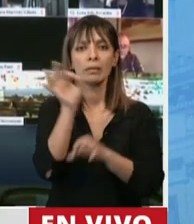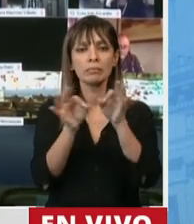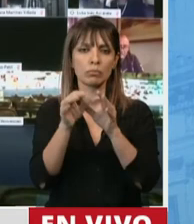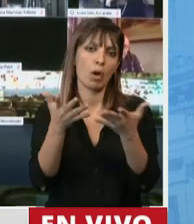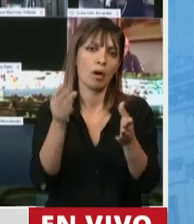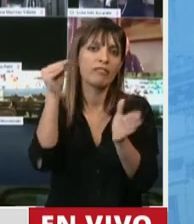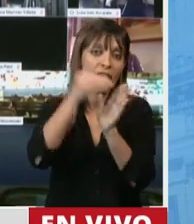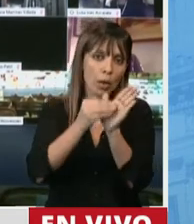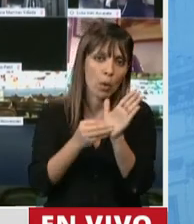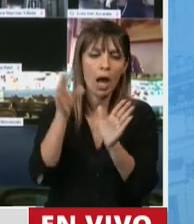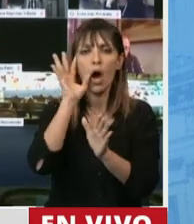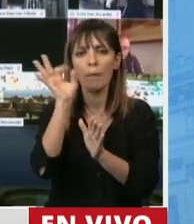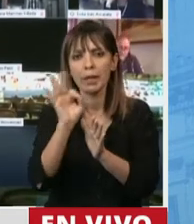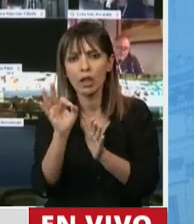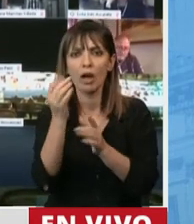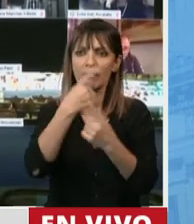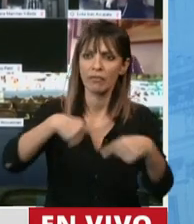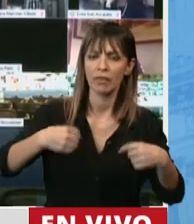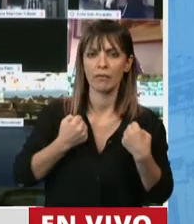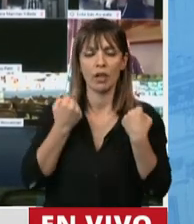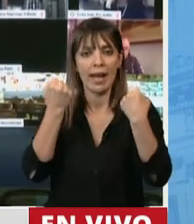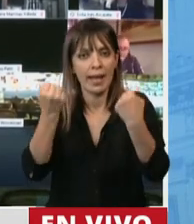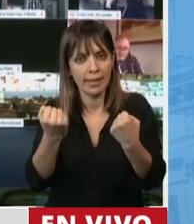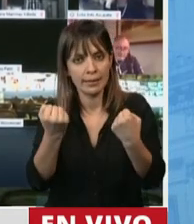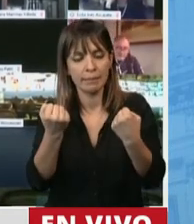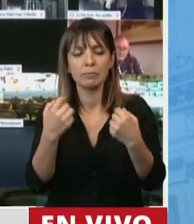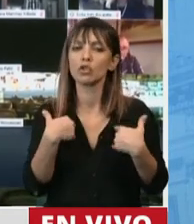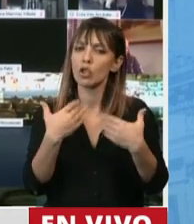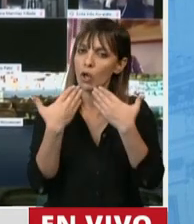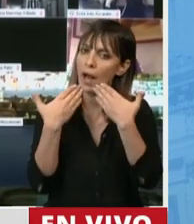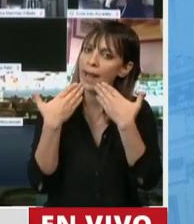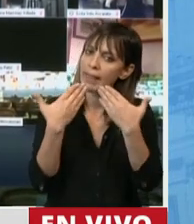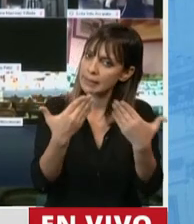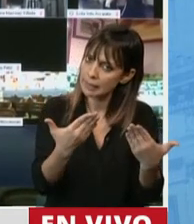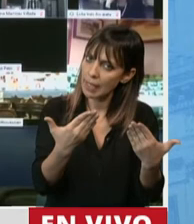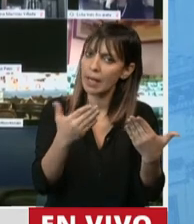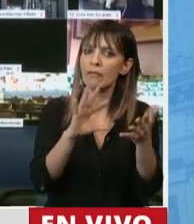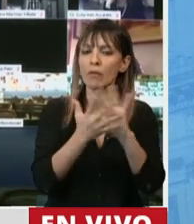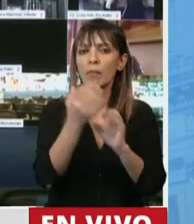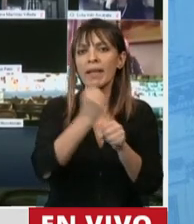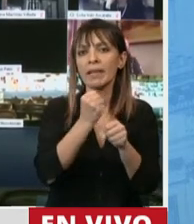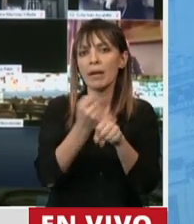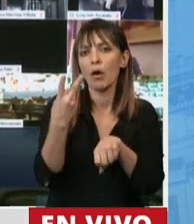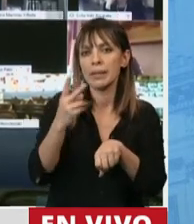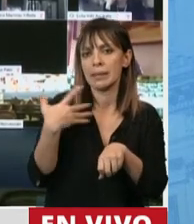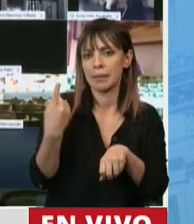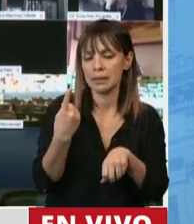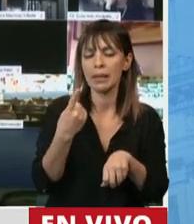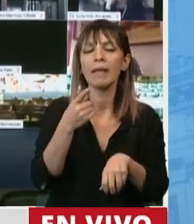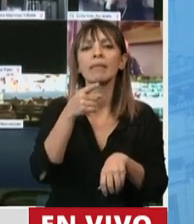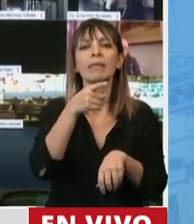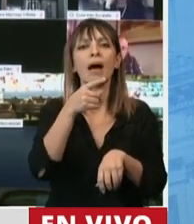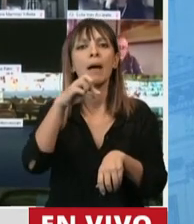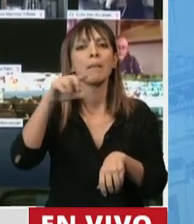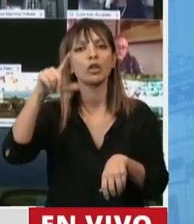la decisión y la fortaleza. Quiero agradecer públicamente al trabajo de la vicepresidenta Polledo, a la gente